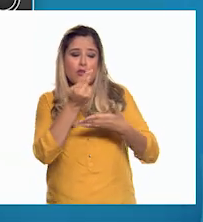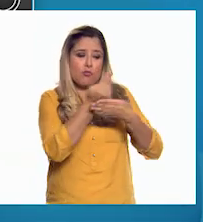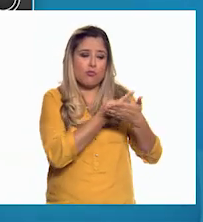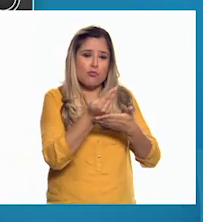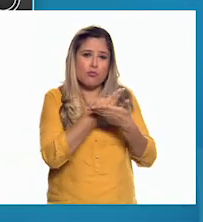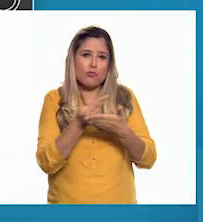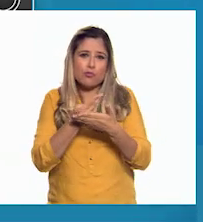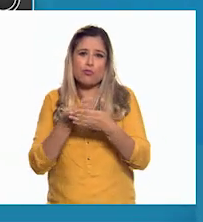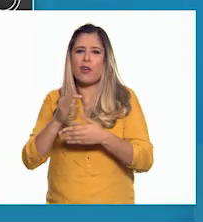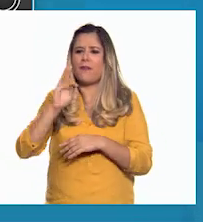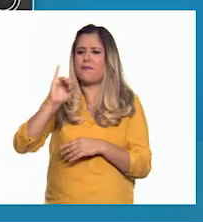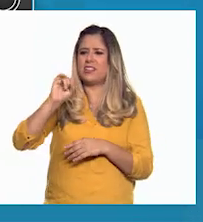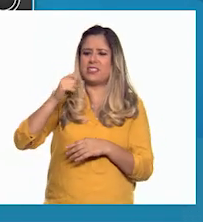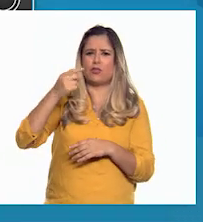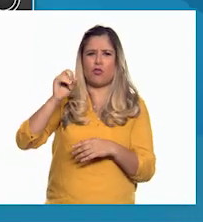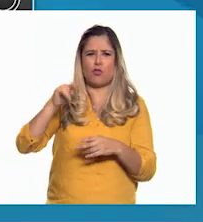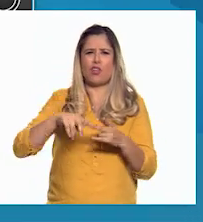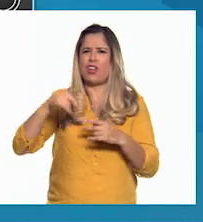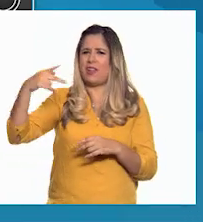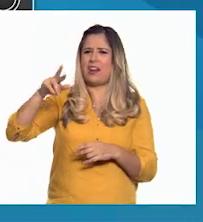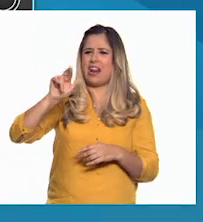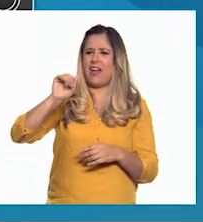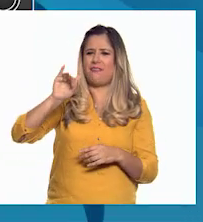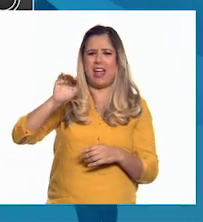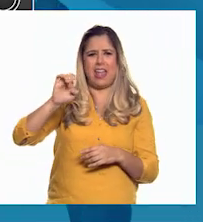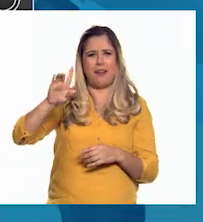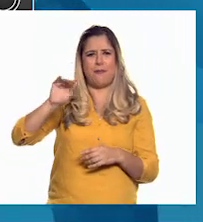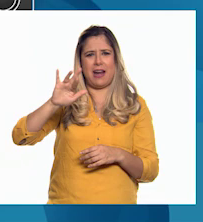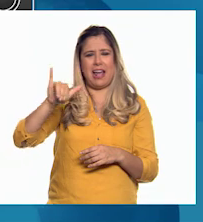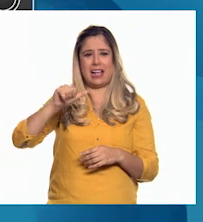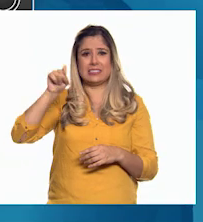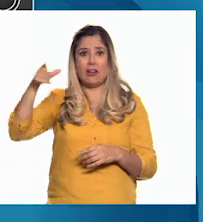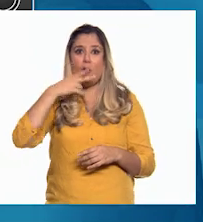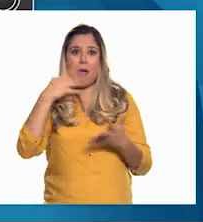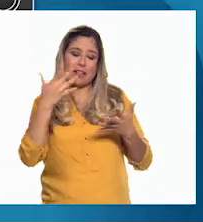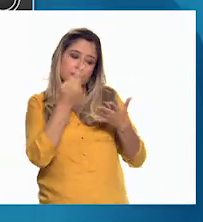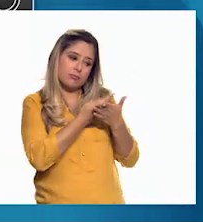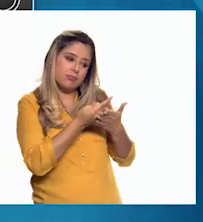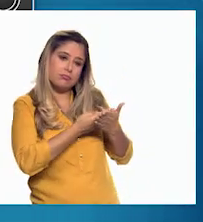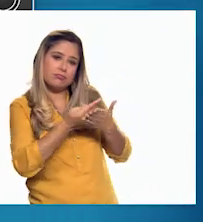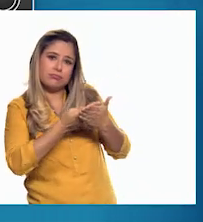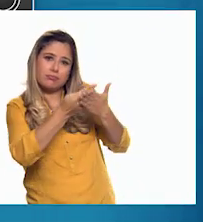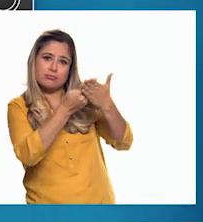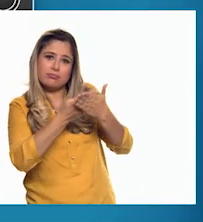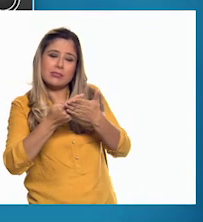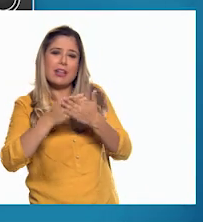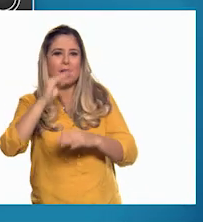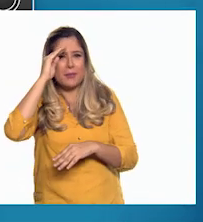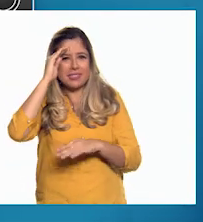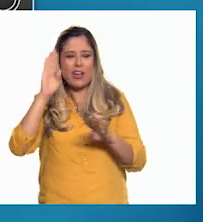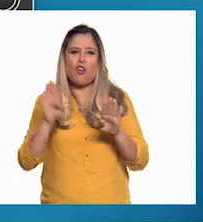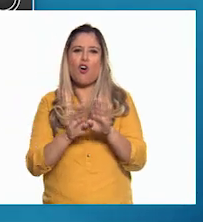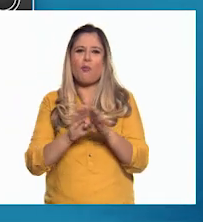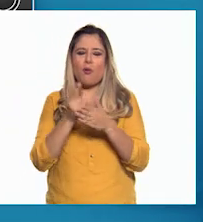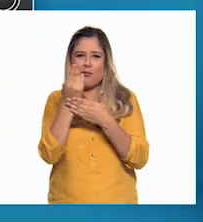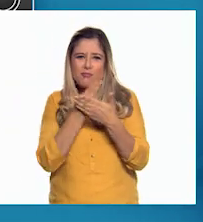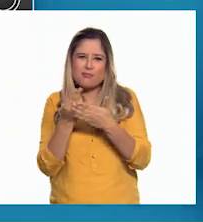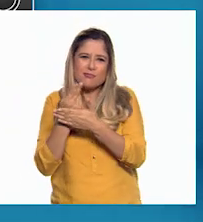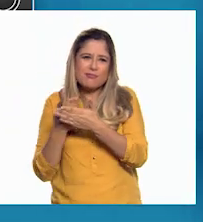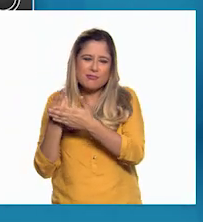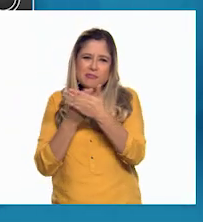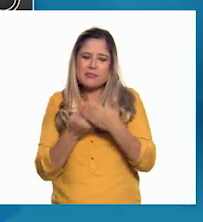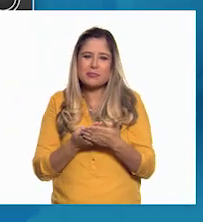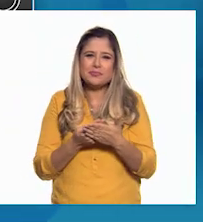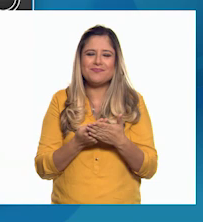Fisgón, por Rafael Barajas. Y por ahí yo leí que comentaste que incluso ya estabas escribiendo pensando en cómo los iba a ilustrar El Fisgón.